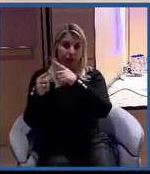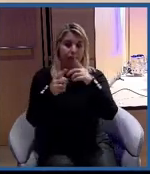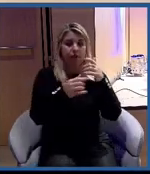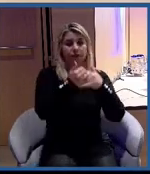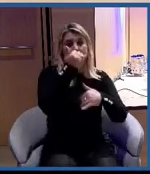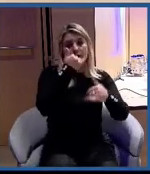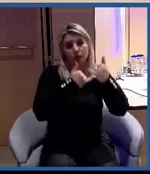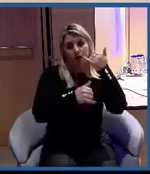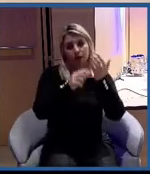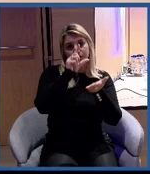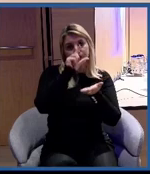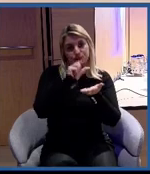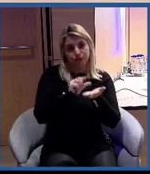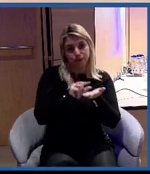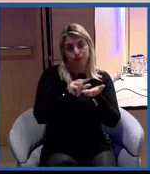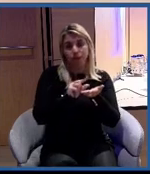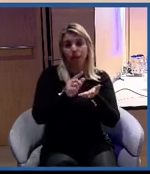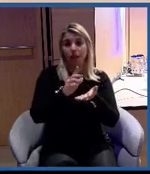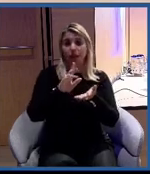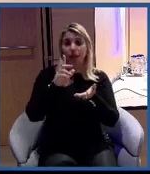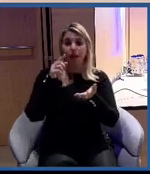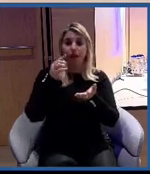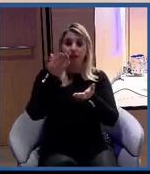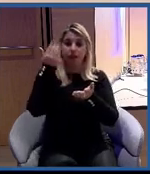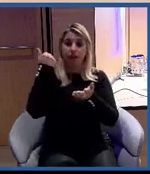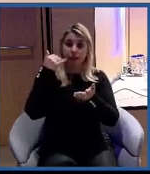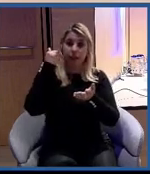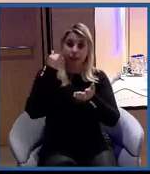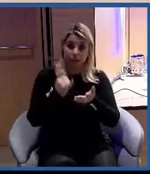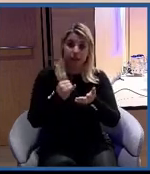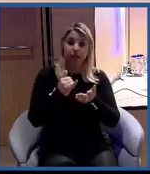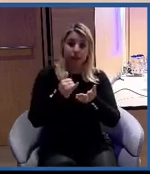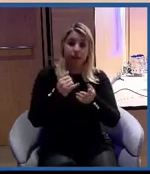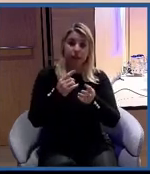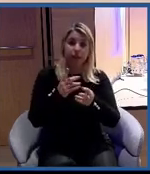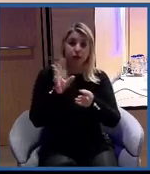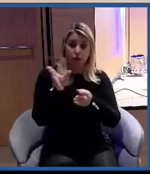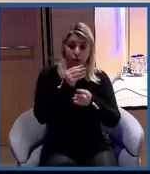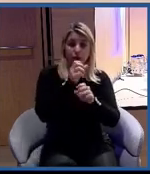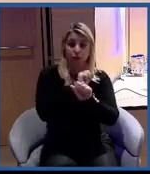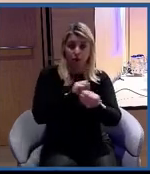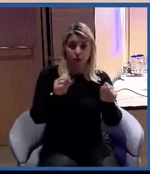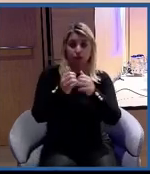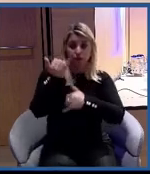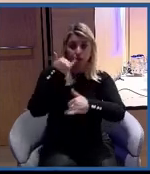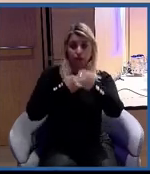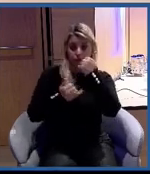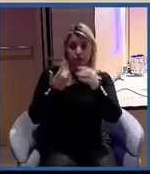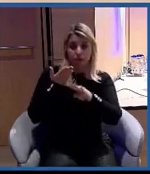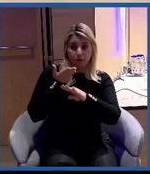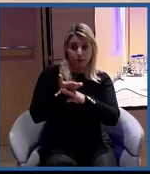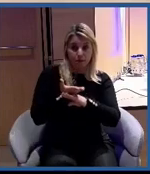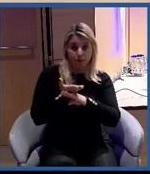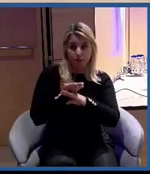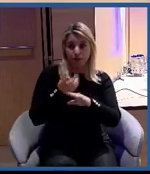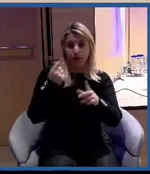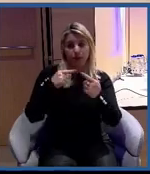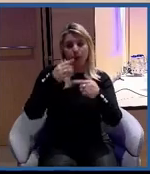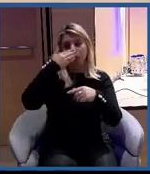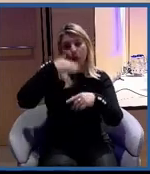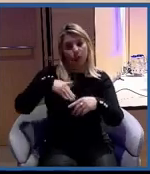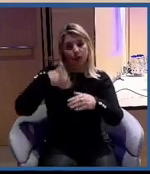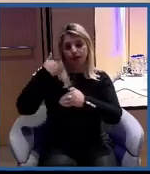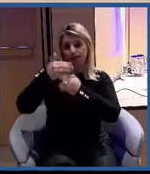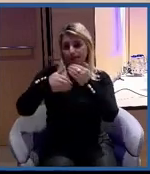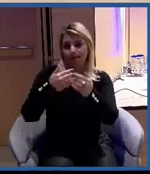menos en la primera era otra administración si logramos todo lo que se requería y en los otros dos procesos Ya no